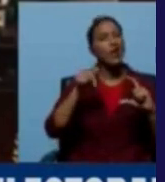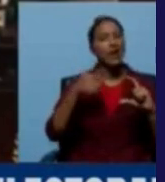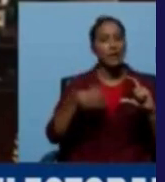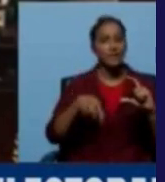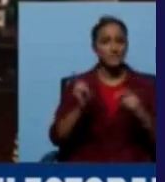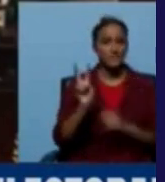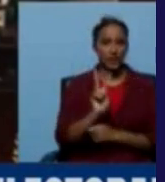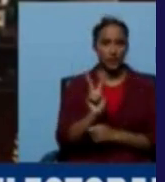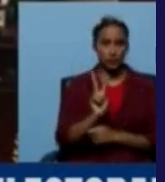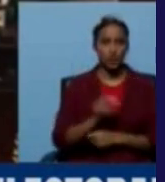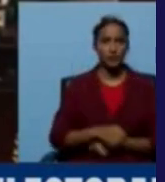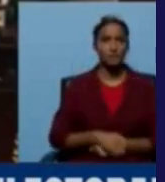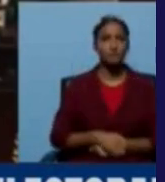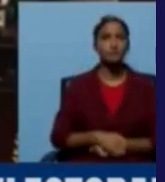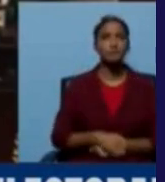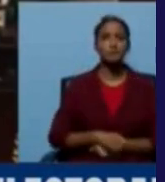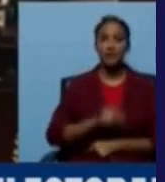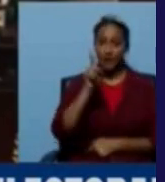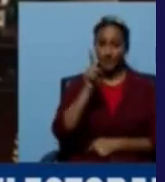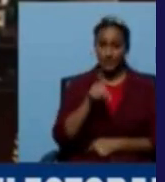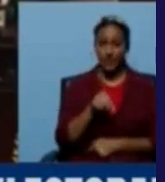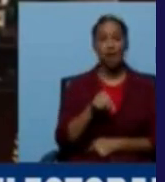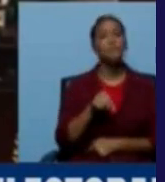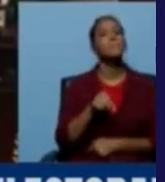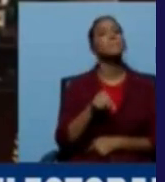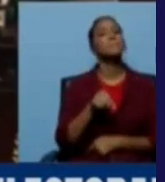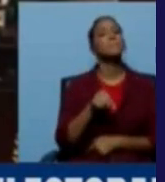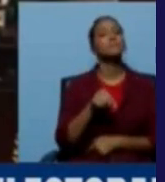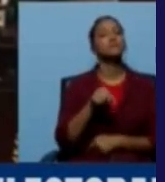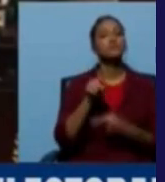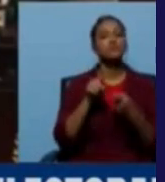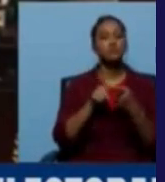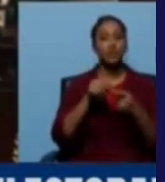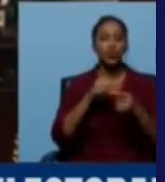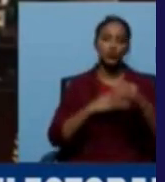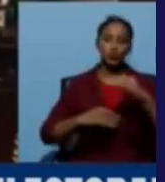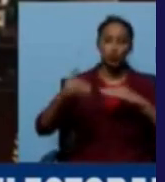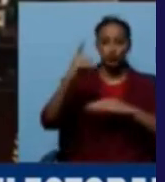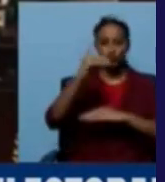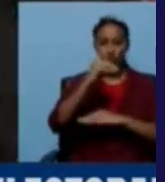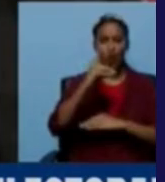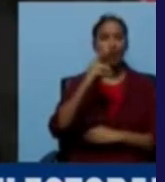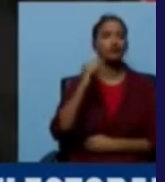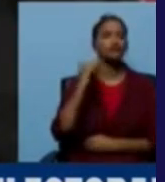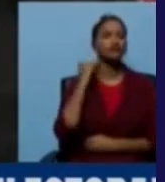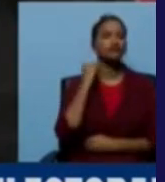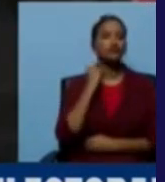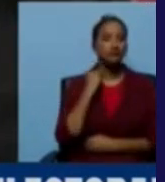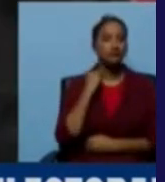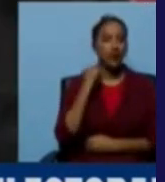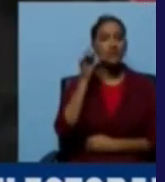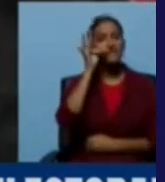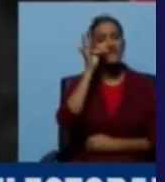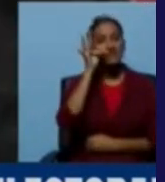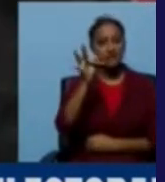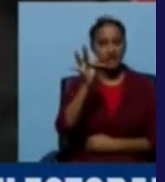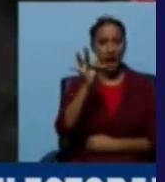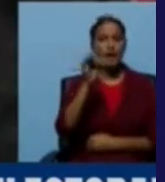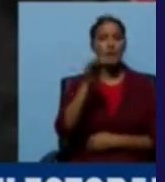económica en Venezuela donde la población enfrenta altos niveles de pobreza hiperinflación y una creciente